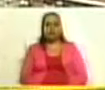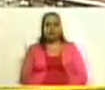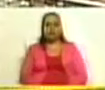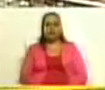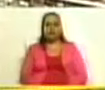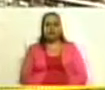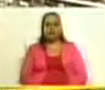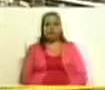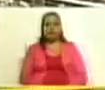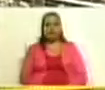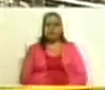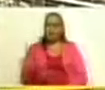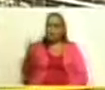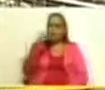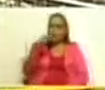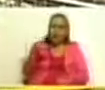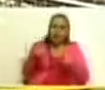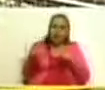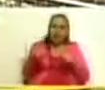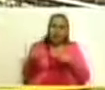Bueno, tú no ibas a coordinar.